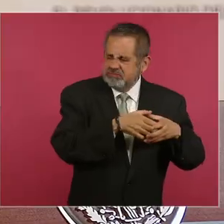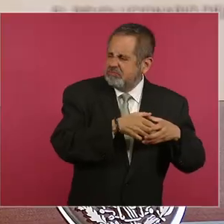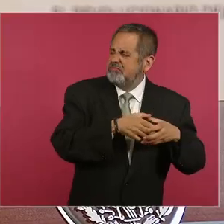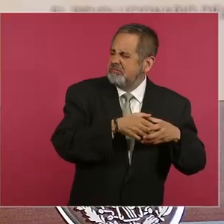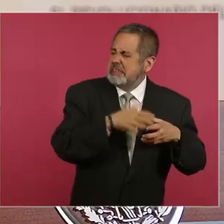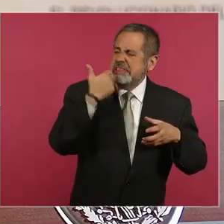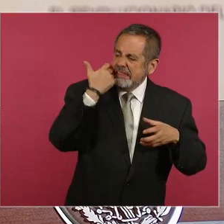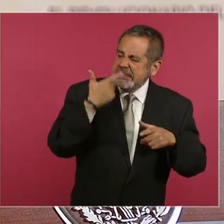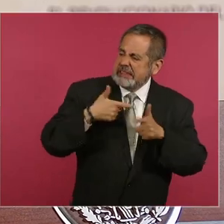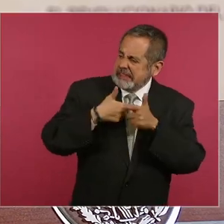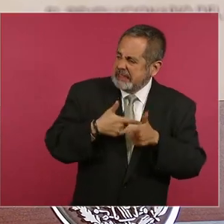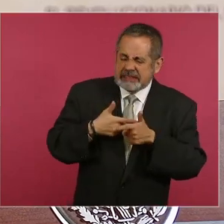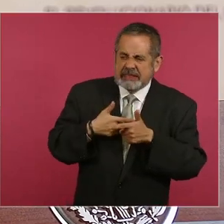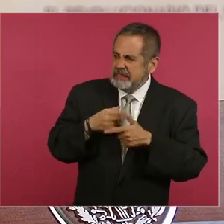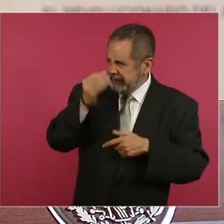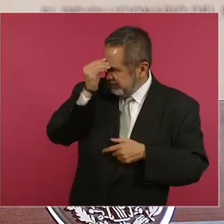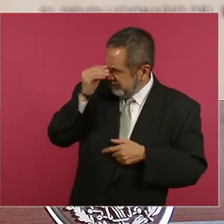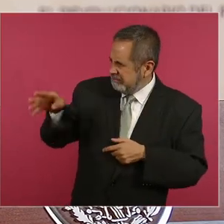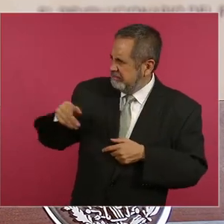que